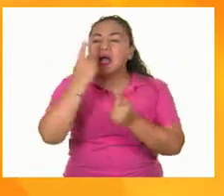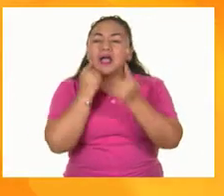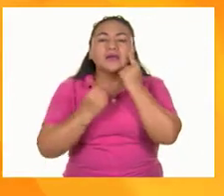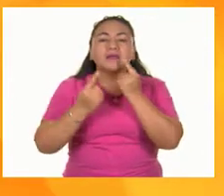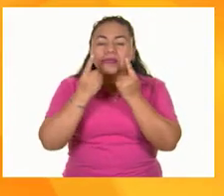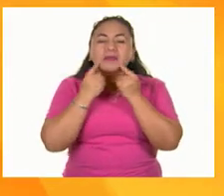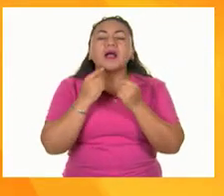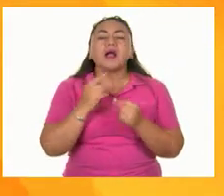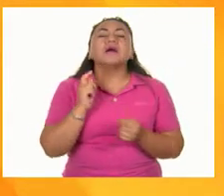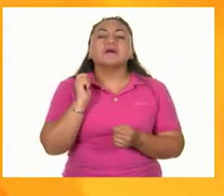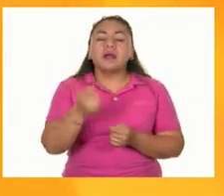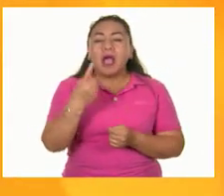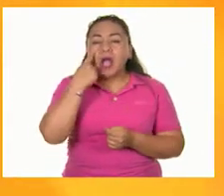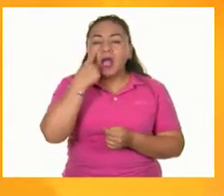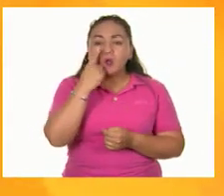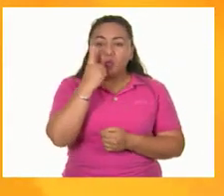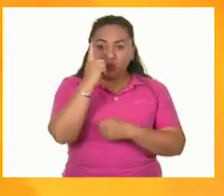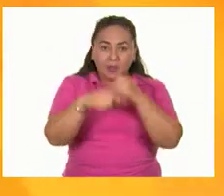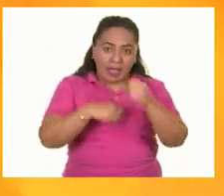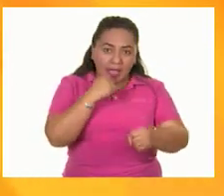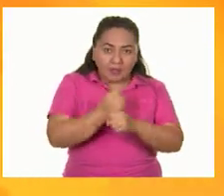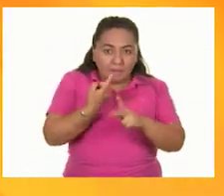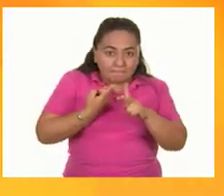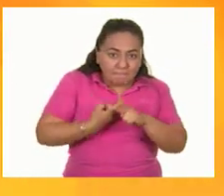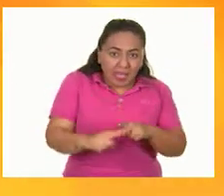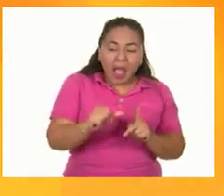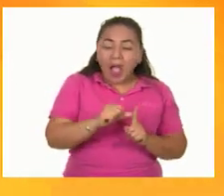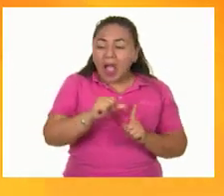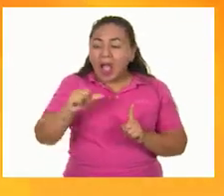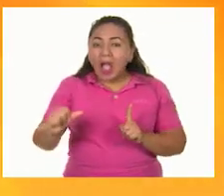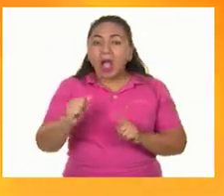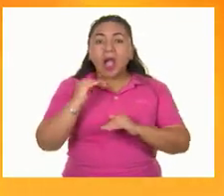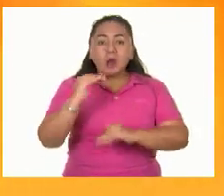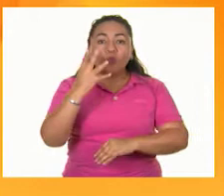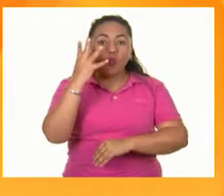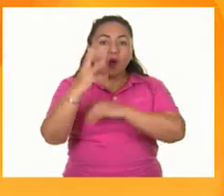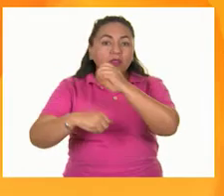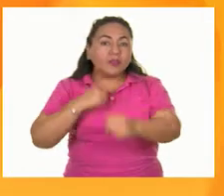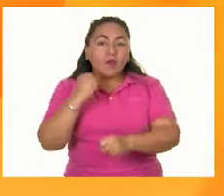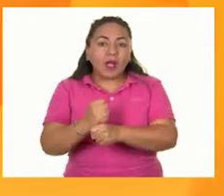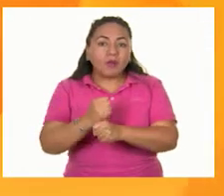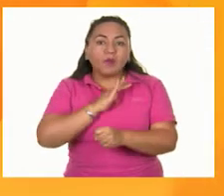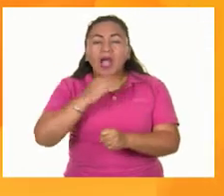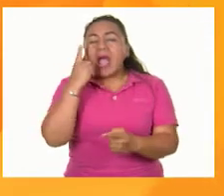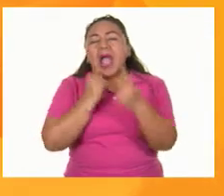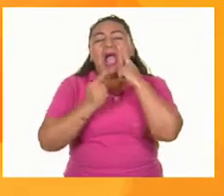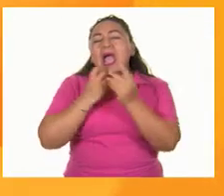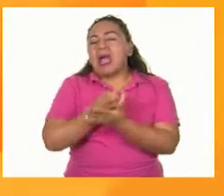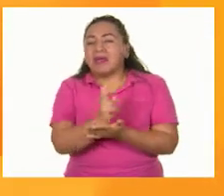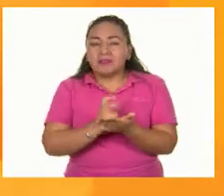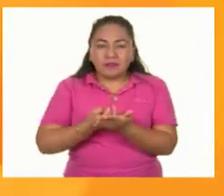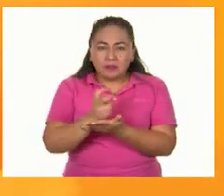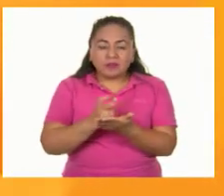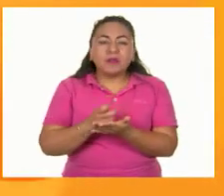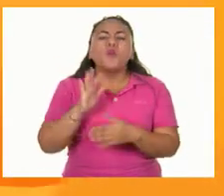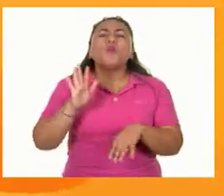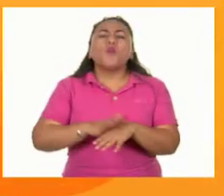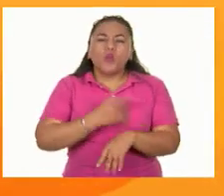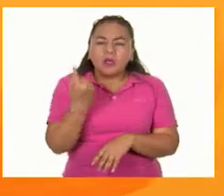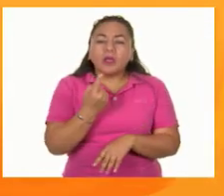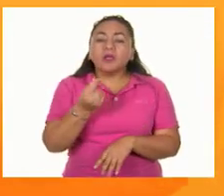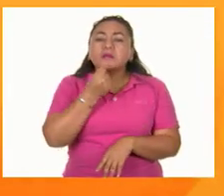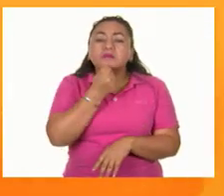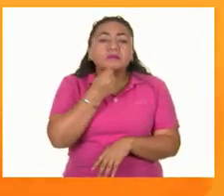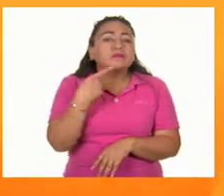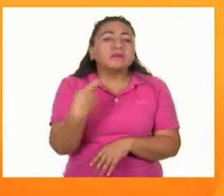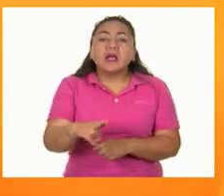a manifestar a partir del año de edad y pueden llegar hasta los 4 años. Ocurren porque los niños tienen